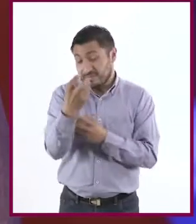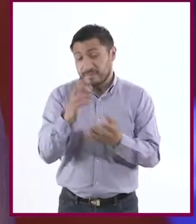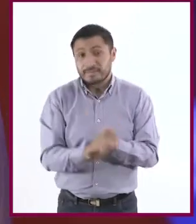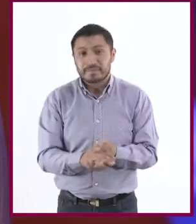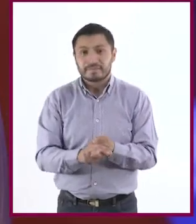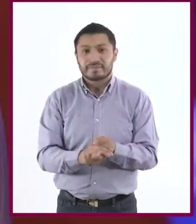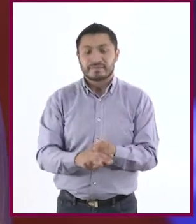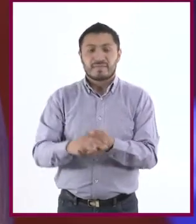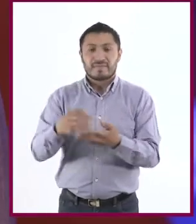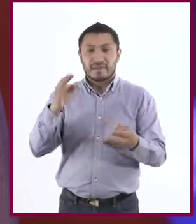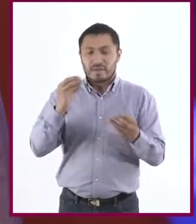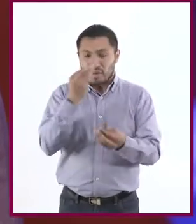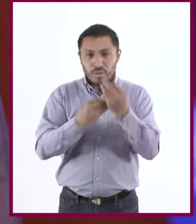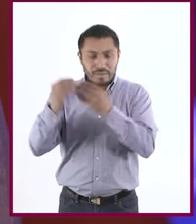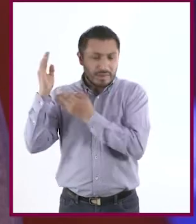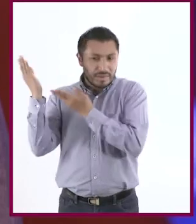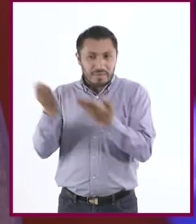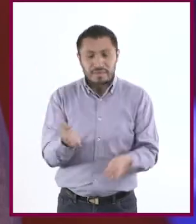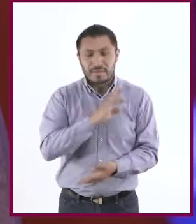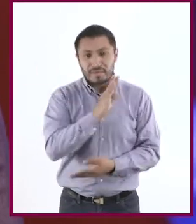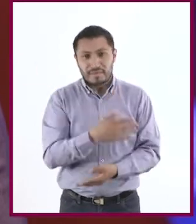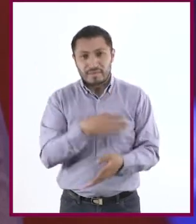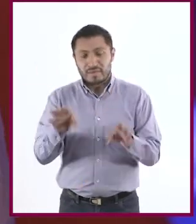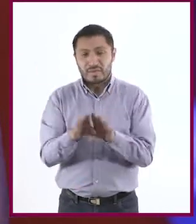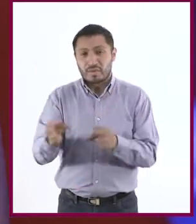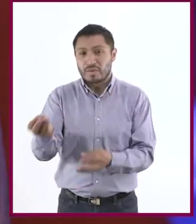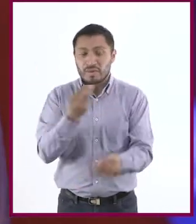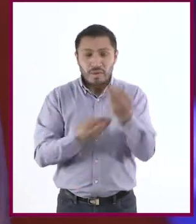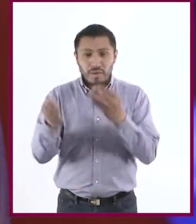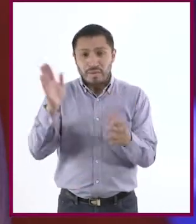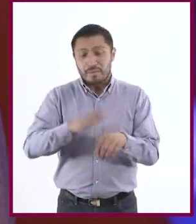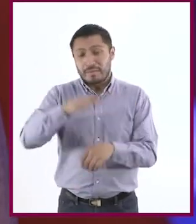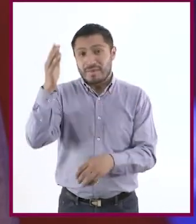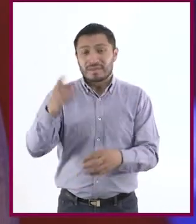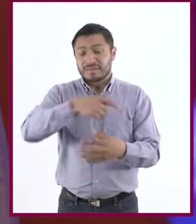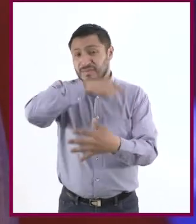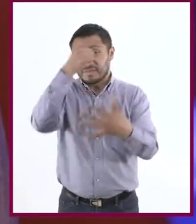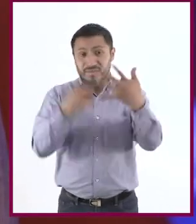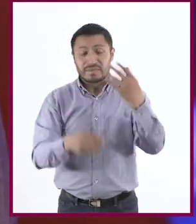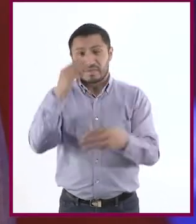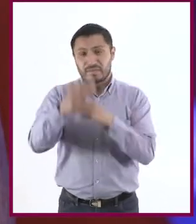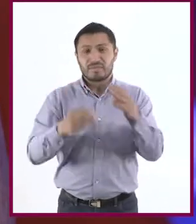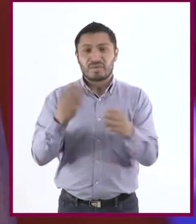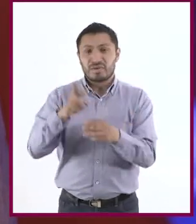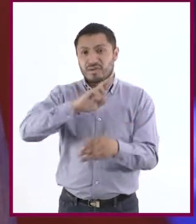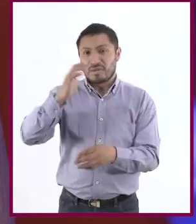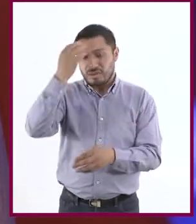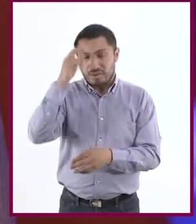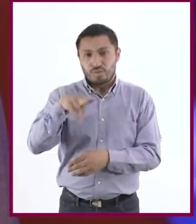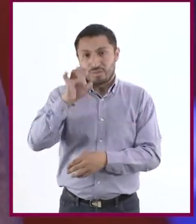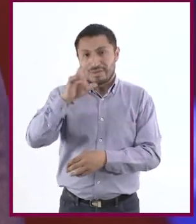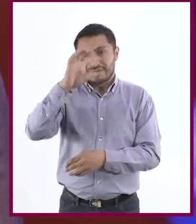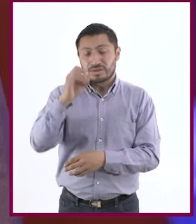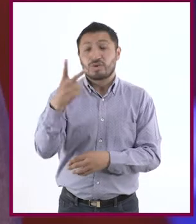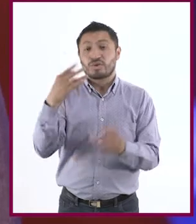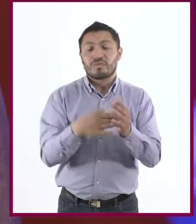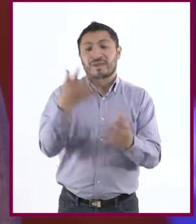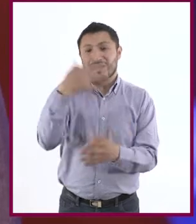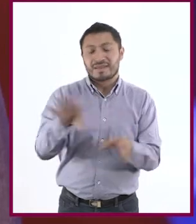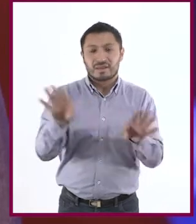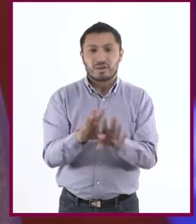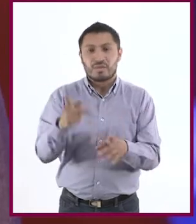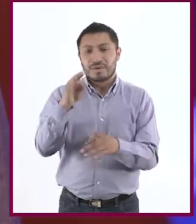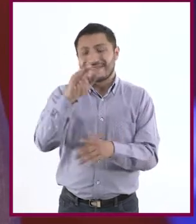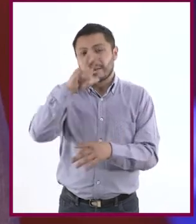comida traída por los españoles dio como resultado una de las cocinas más versátiles del mundo, incluso reconocida por la UNESCO en el 2010 como